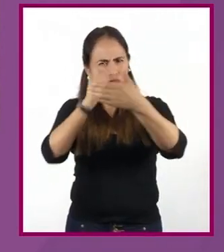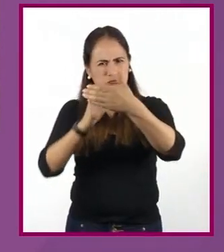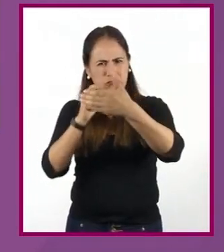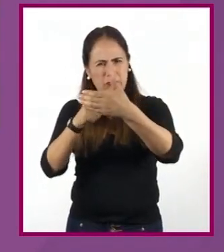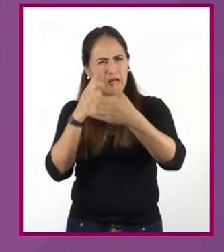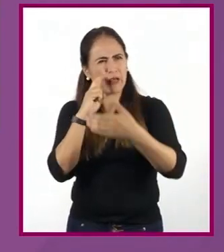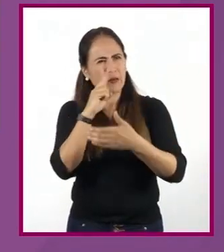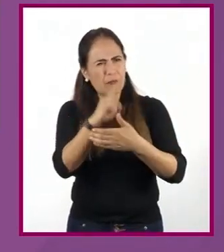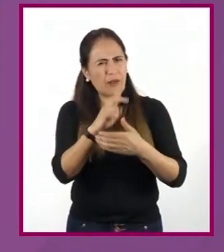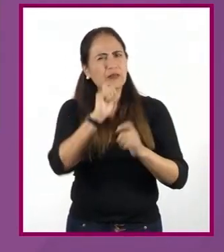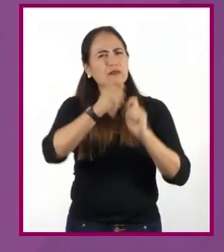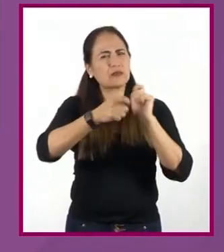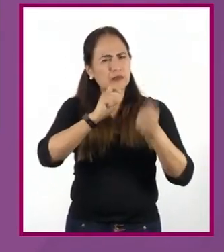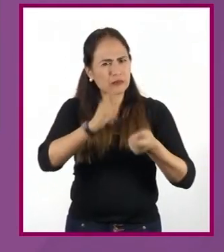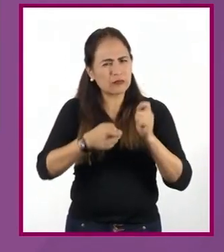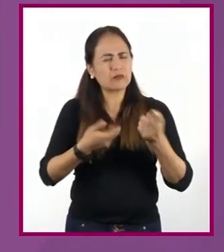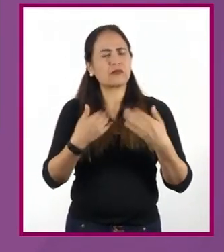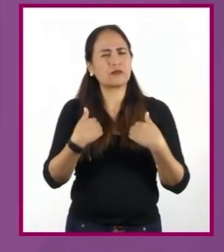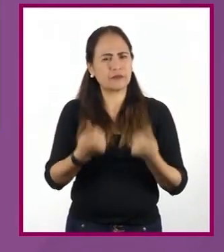caliza.